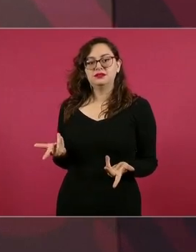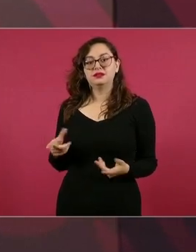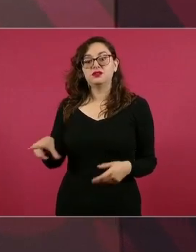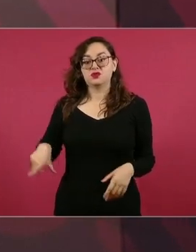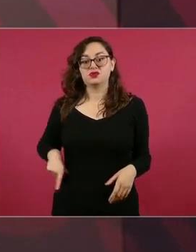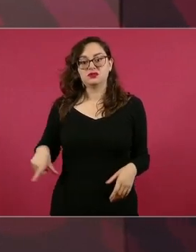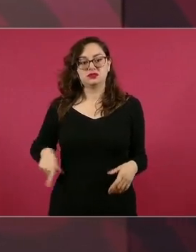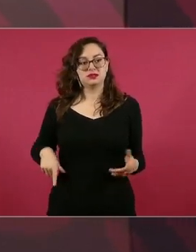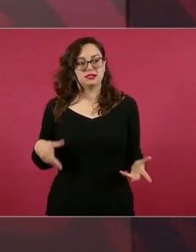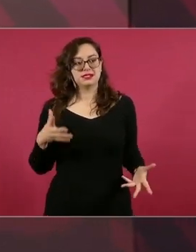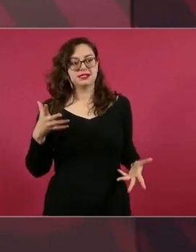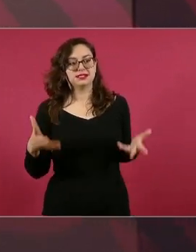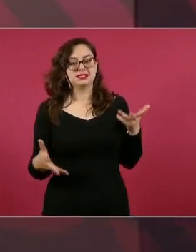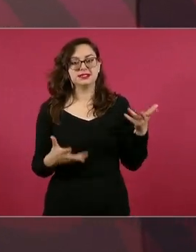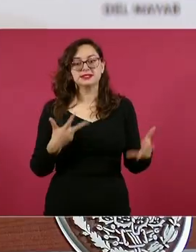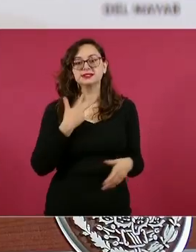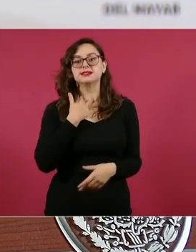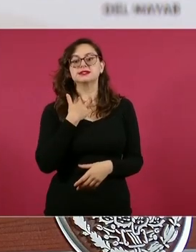manejo